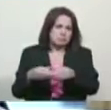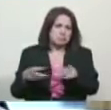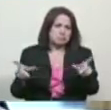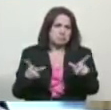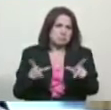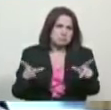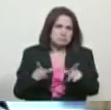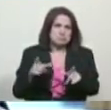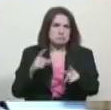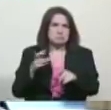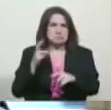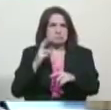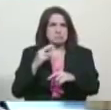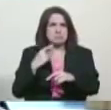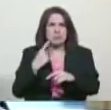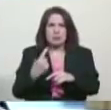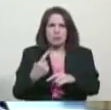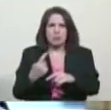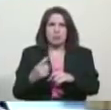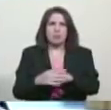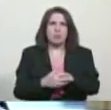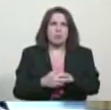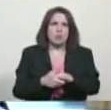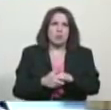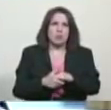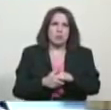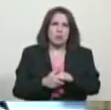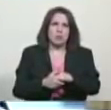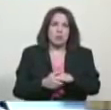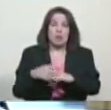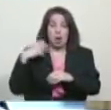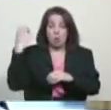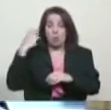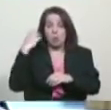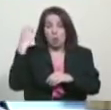un portal de noticias, una agencia de noticias muy importante de Europa.